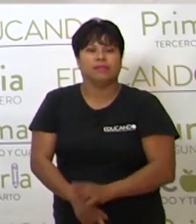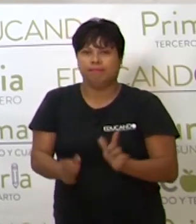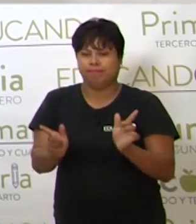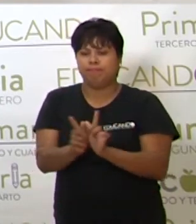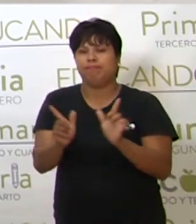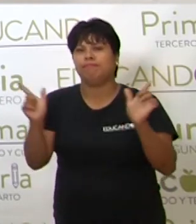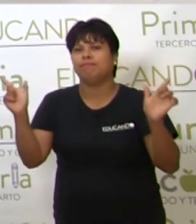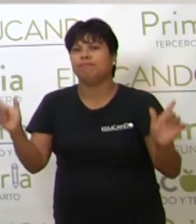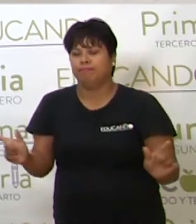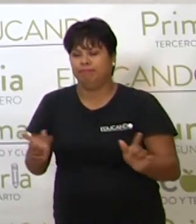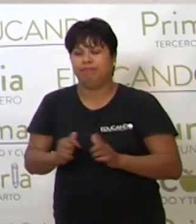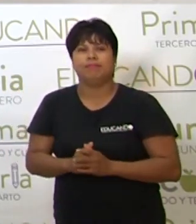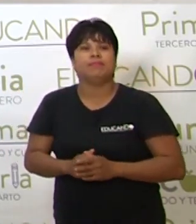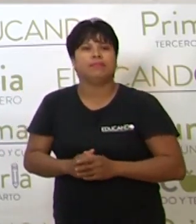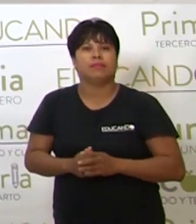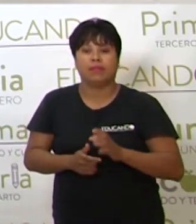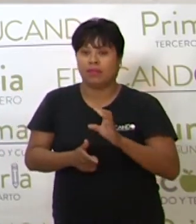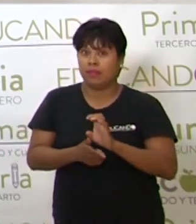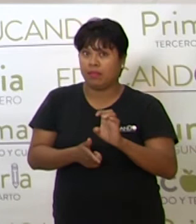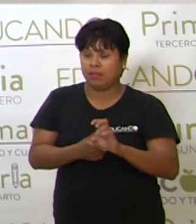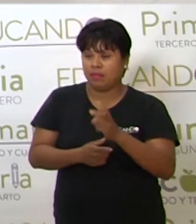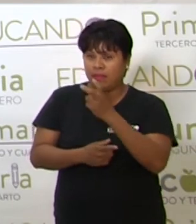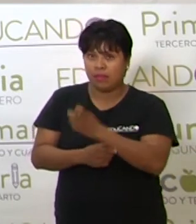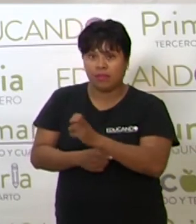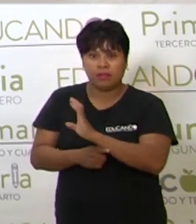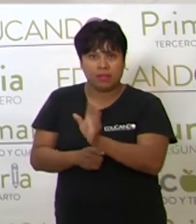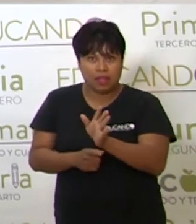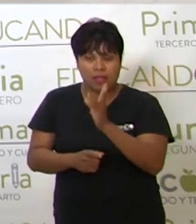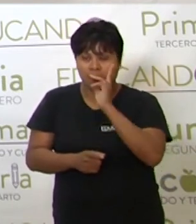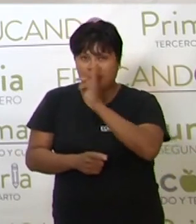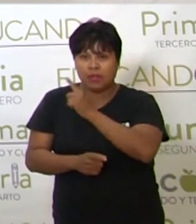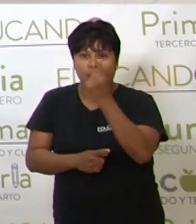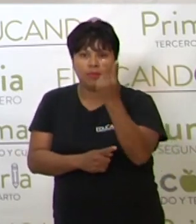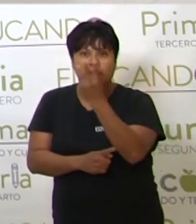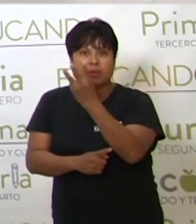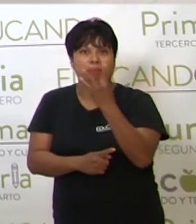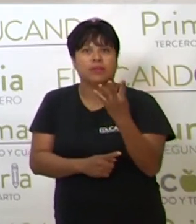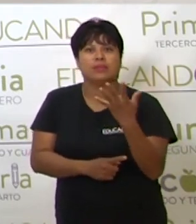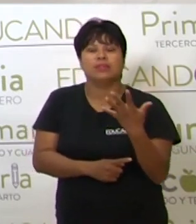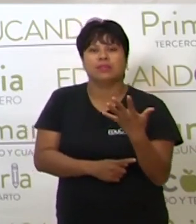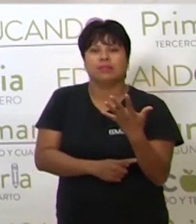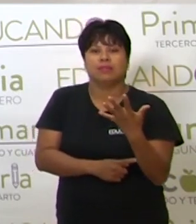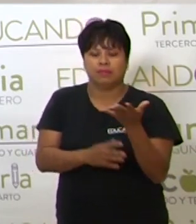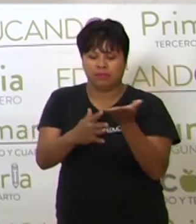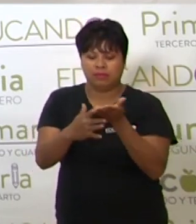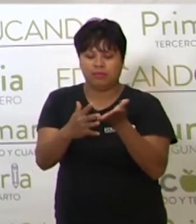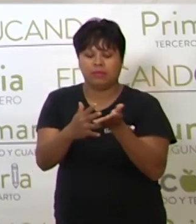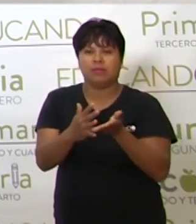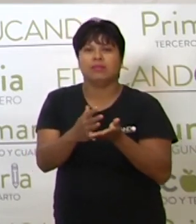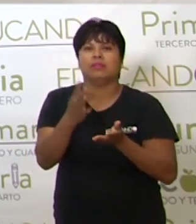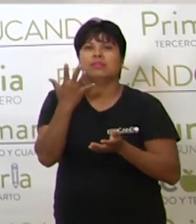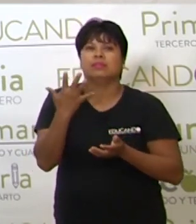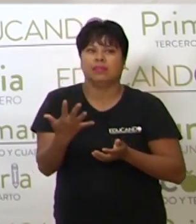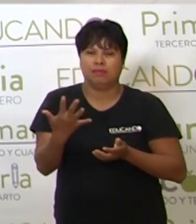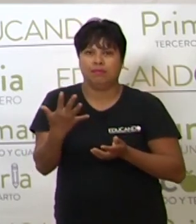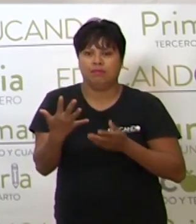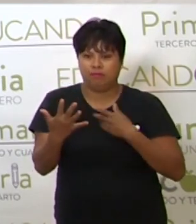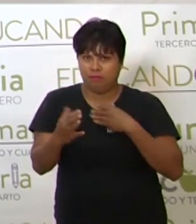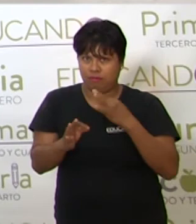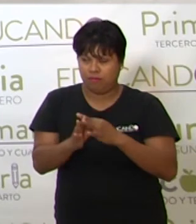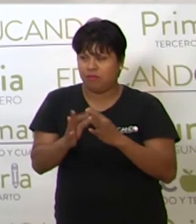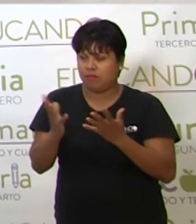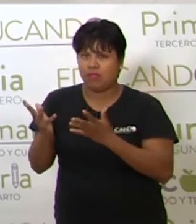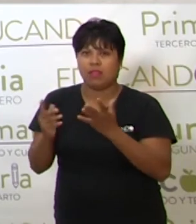por lo tanto esto de aquí ya desaparecería hasta un 1 2 3 4 y 5 está dividido en 5 esto lo lleve aquí